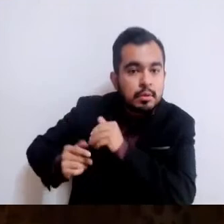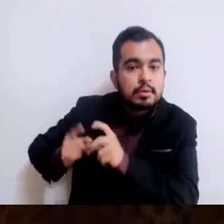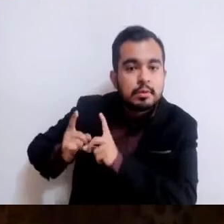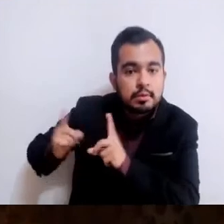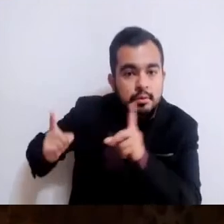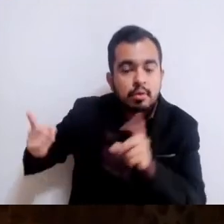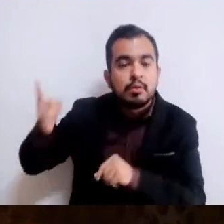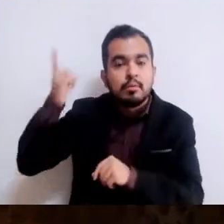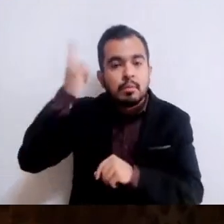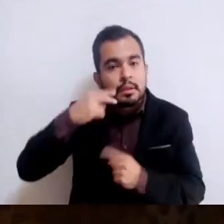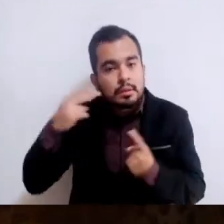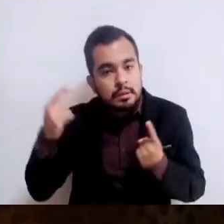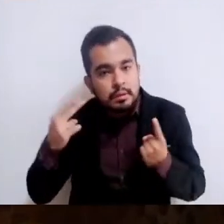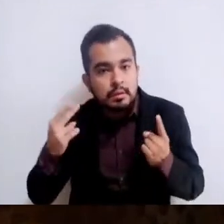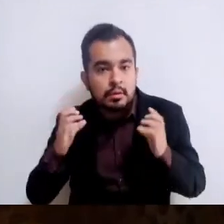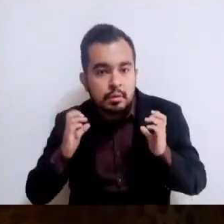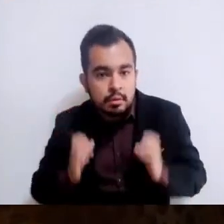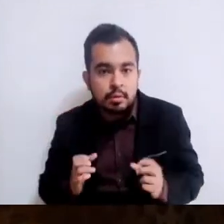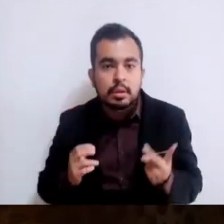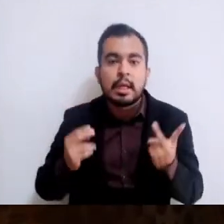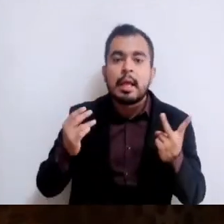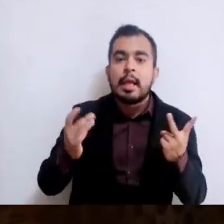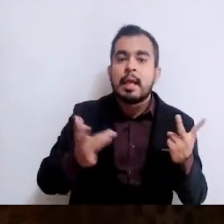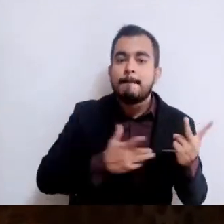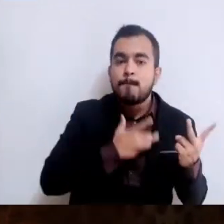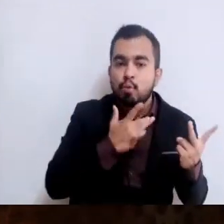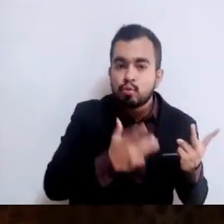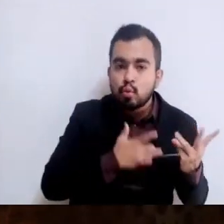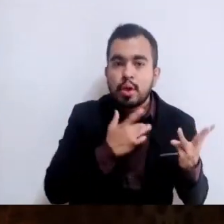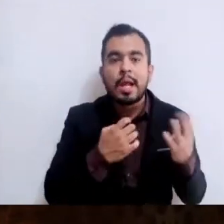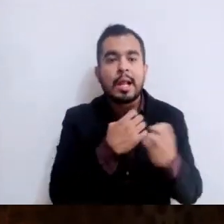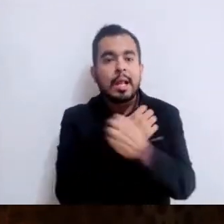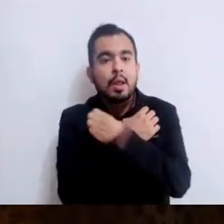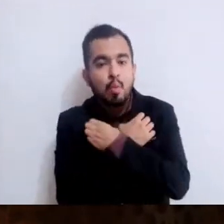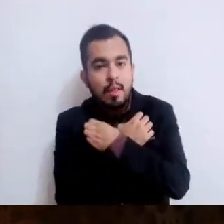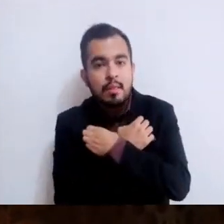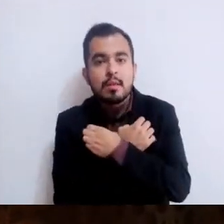físicas, emocionales, educativas y de esparcimiento.